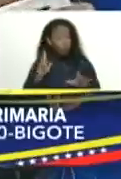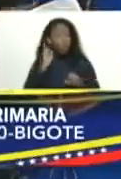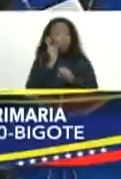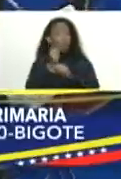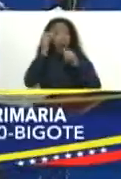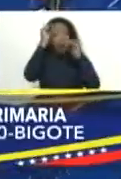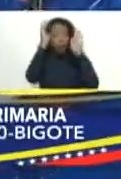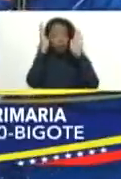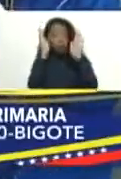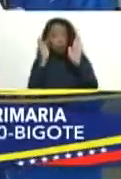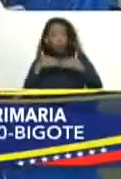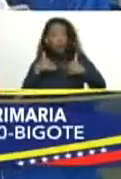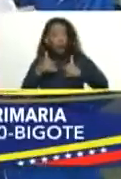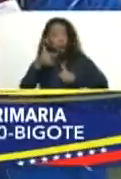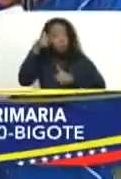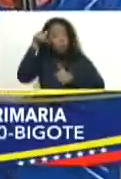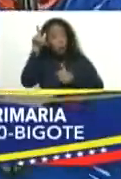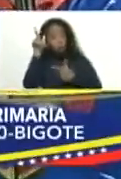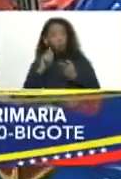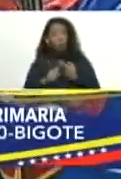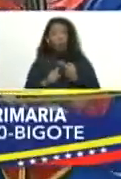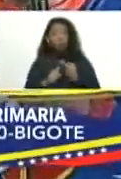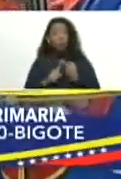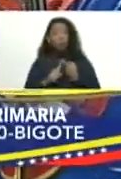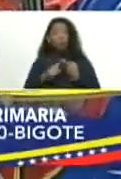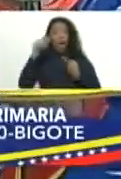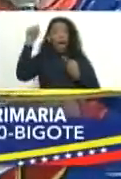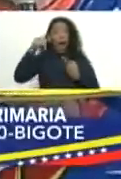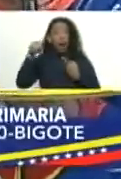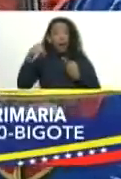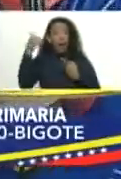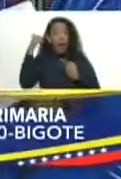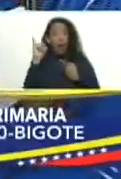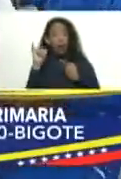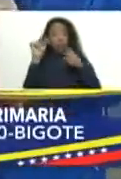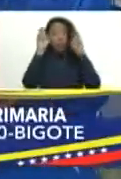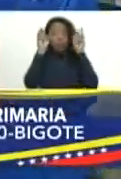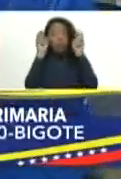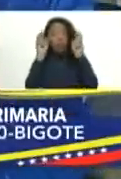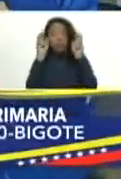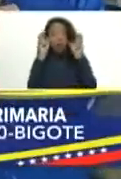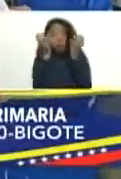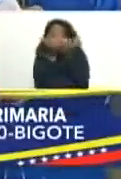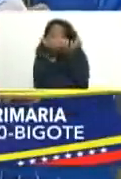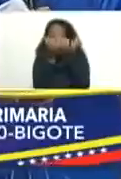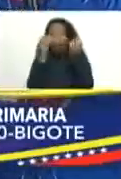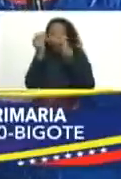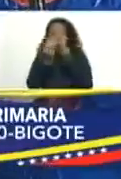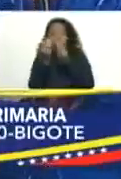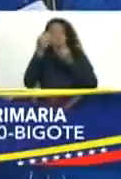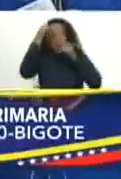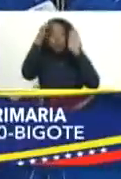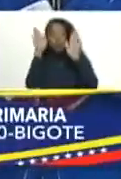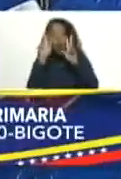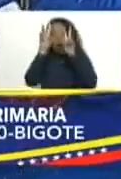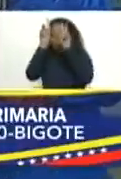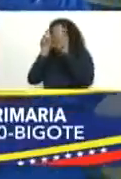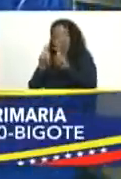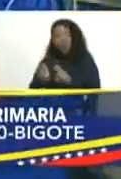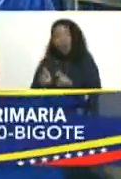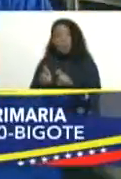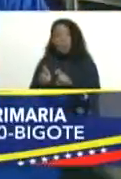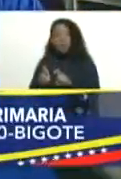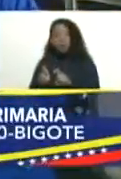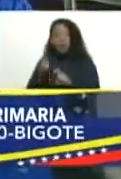nosotros podemos abordar inclusive los test de antígenos prostáticos, bueno, el examen